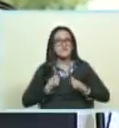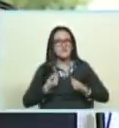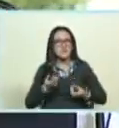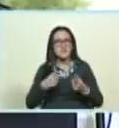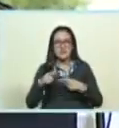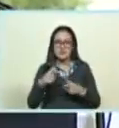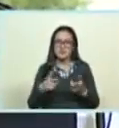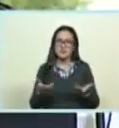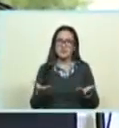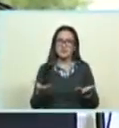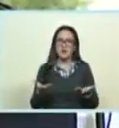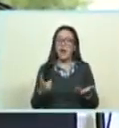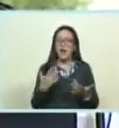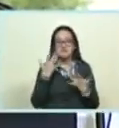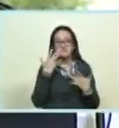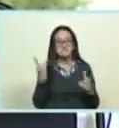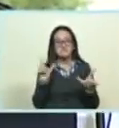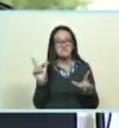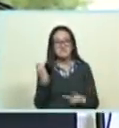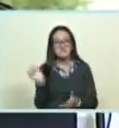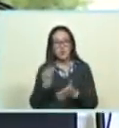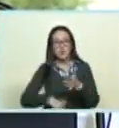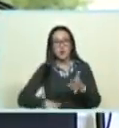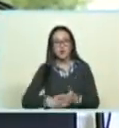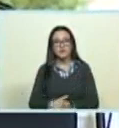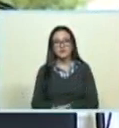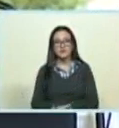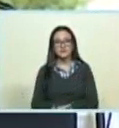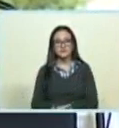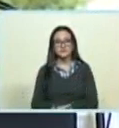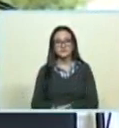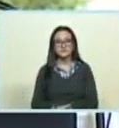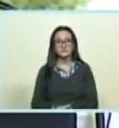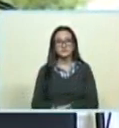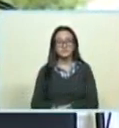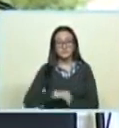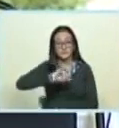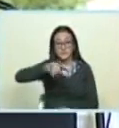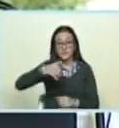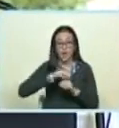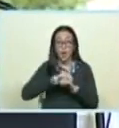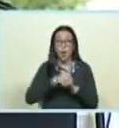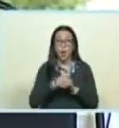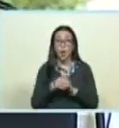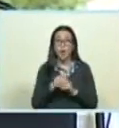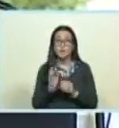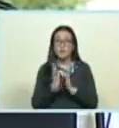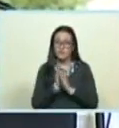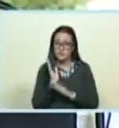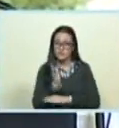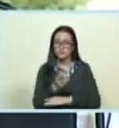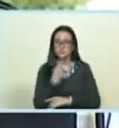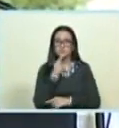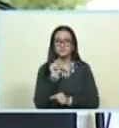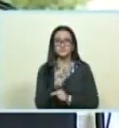a construir, no los van a sacar nunca. Jorge Rodríguez, una orden que te voy a dar. Yo quiero que a partir